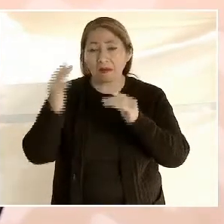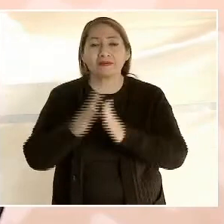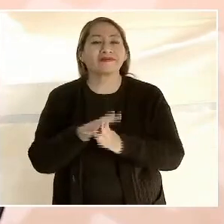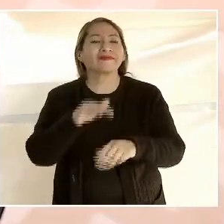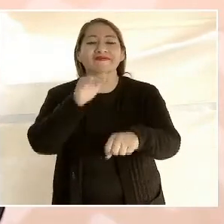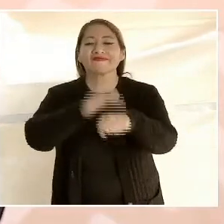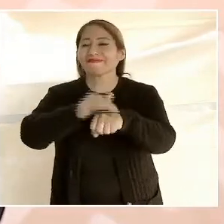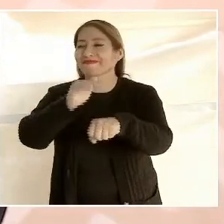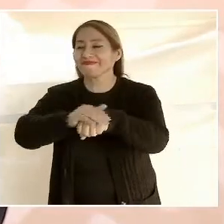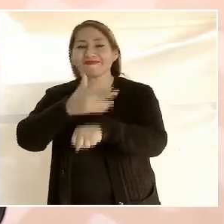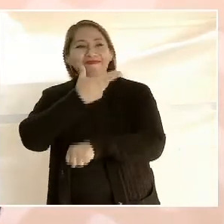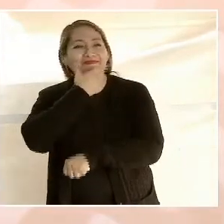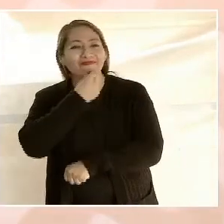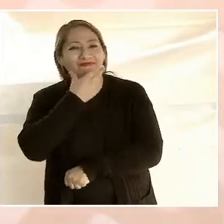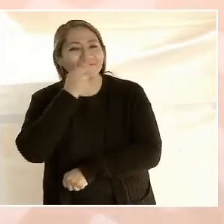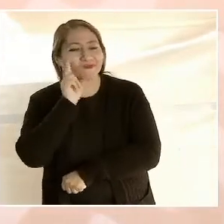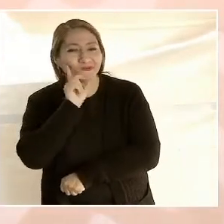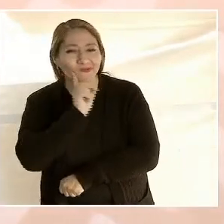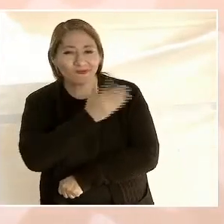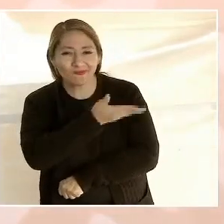amigas y amigos.